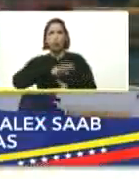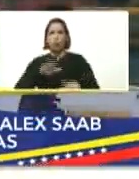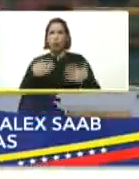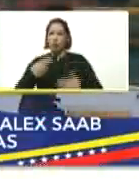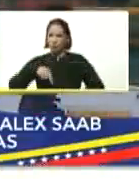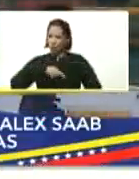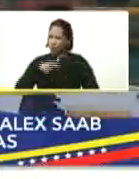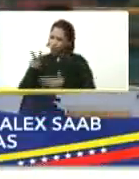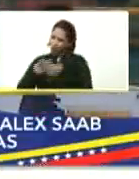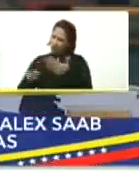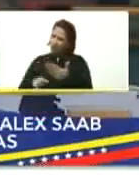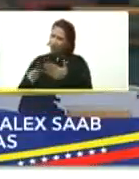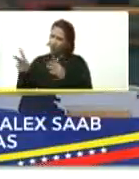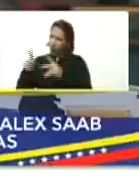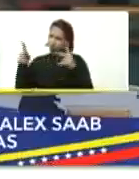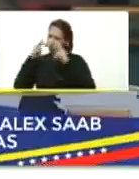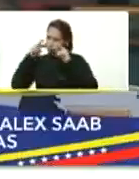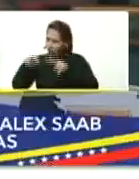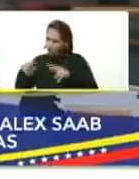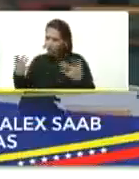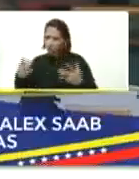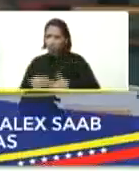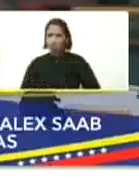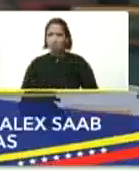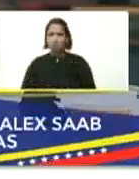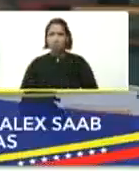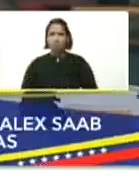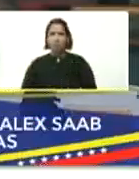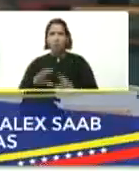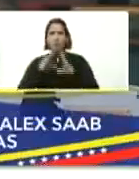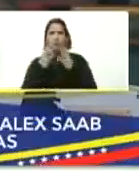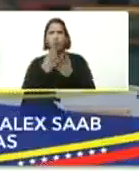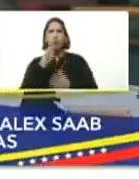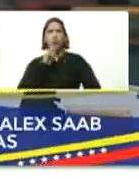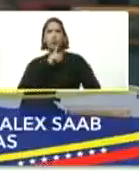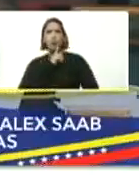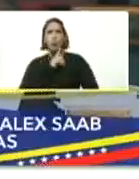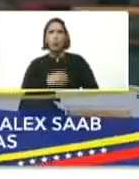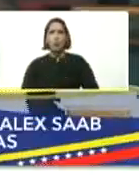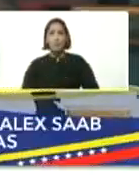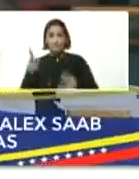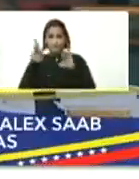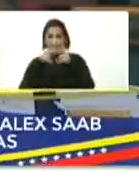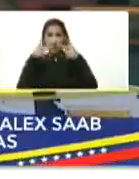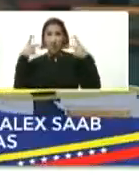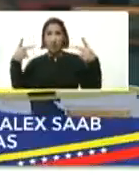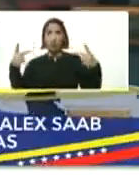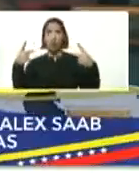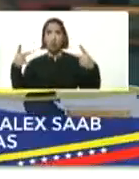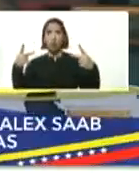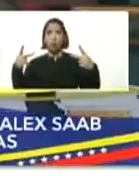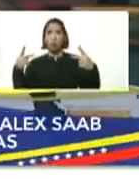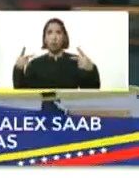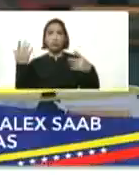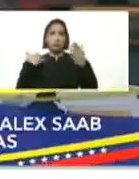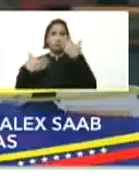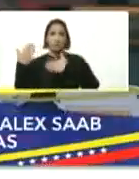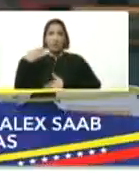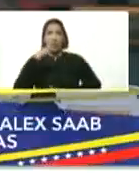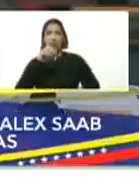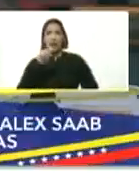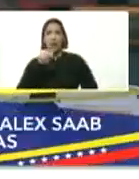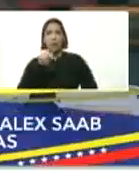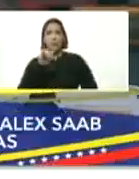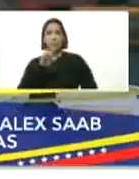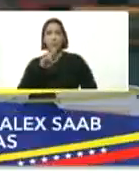nosotros leíamos eso en un periódico llamado El Mundo, de la cadena Capriles en su época,